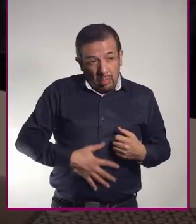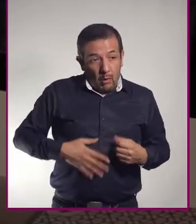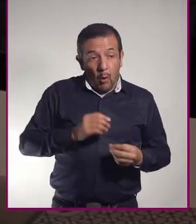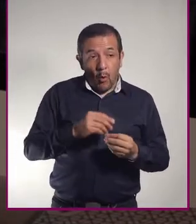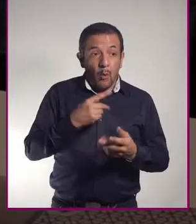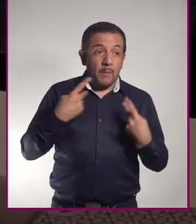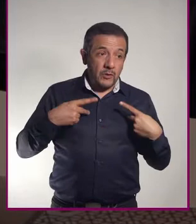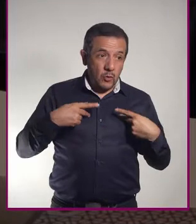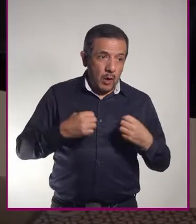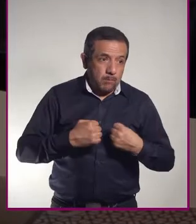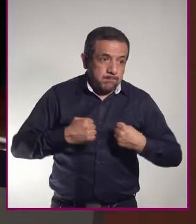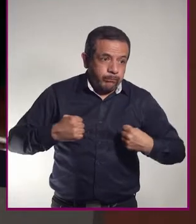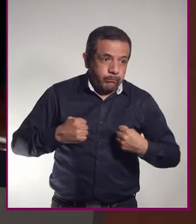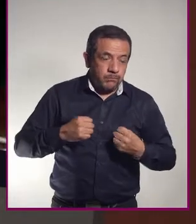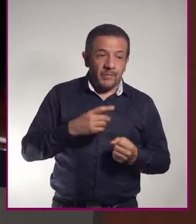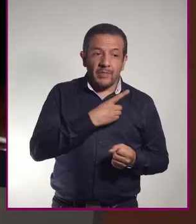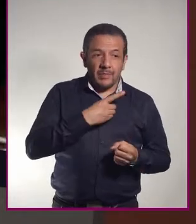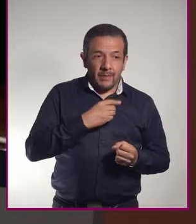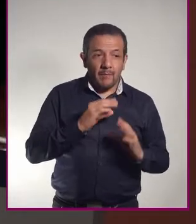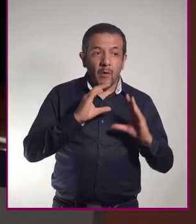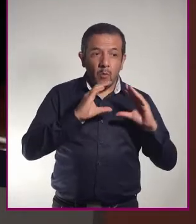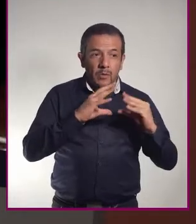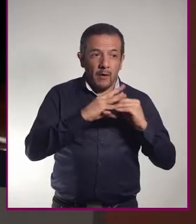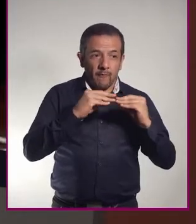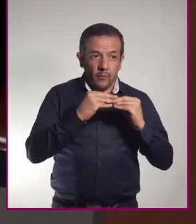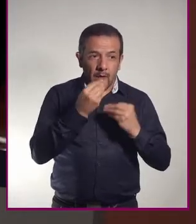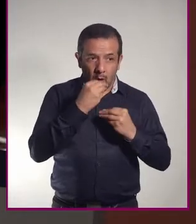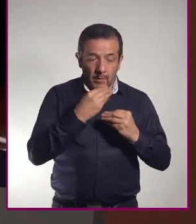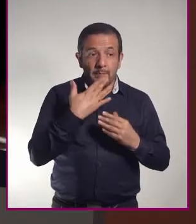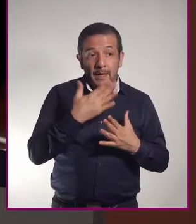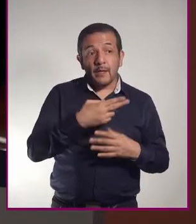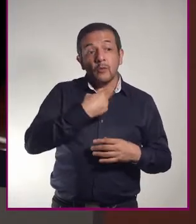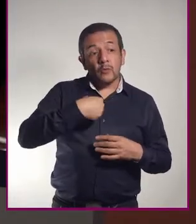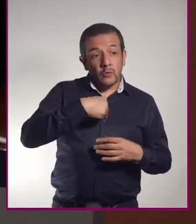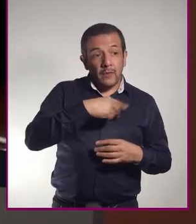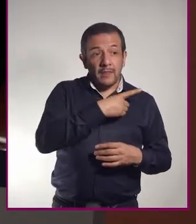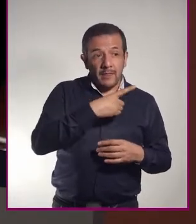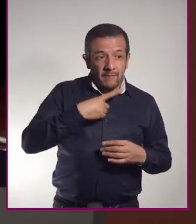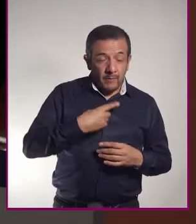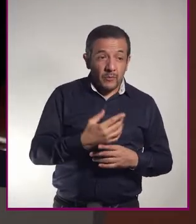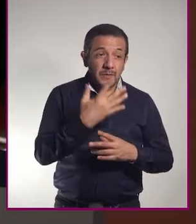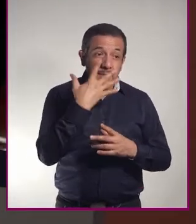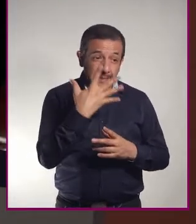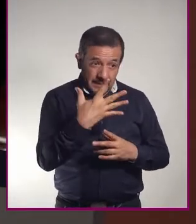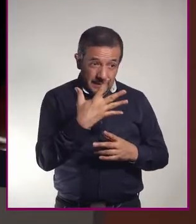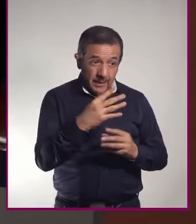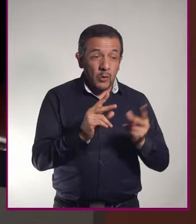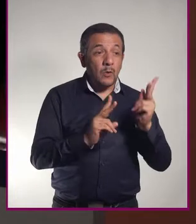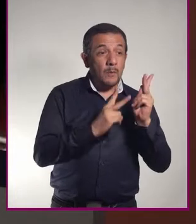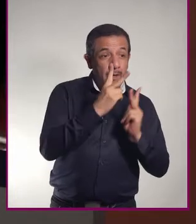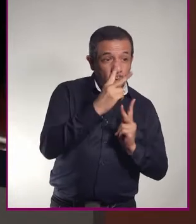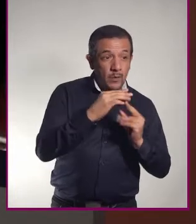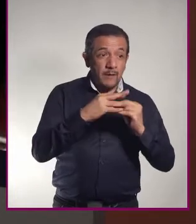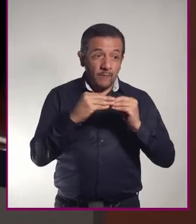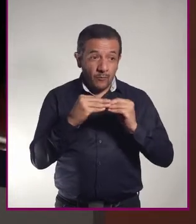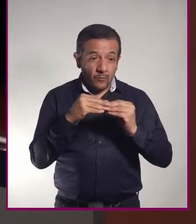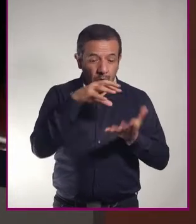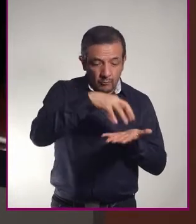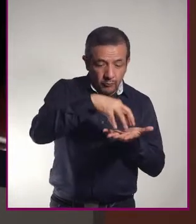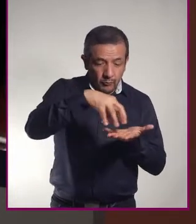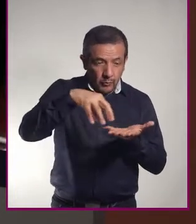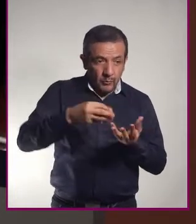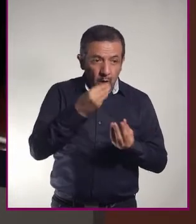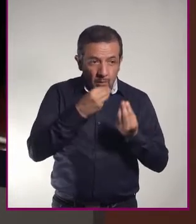peso arriba de lo saludable. En términos generales, debemos de consumir 5 porciones entre frutas y verduras, pero la